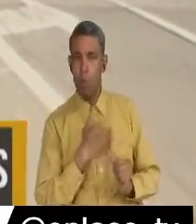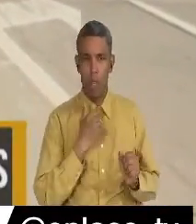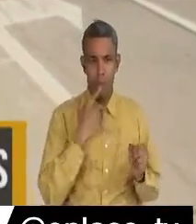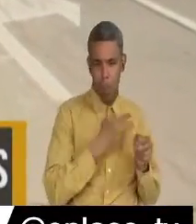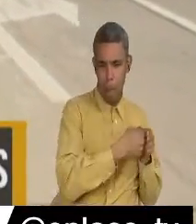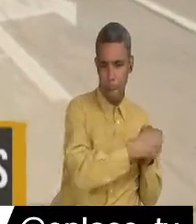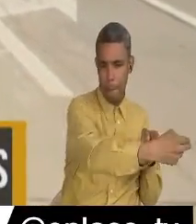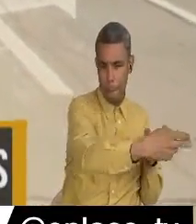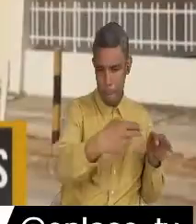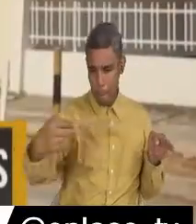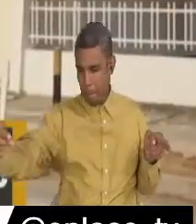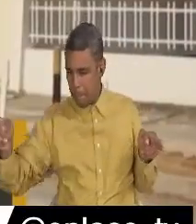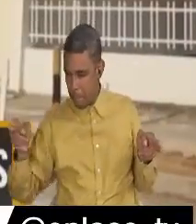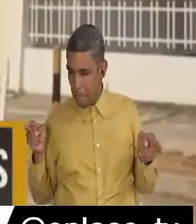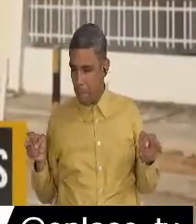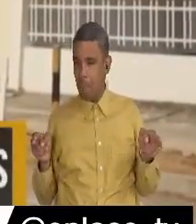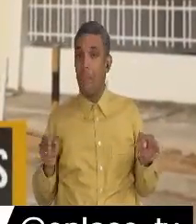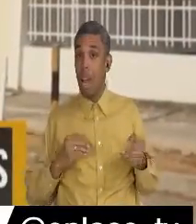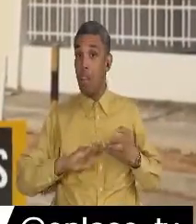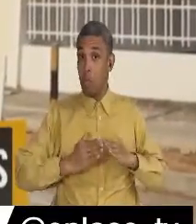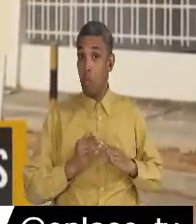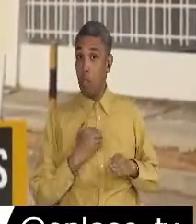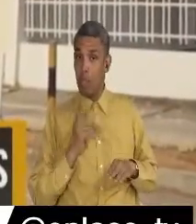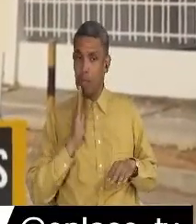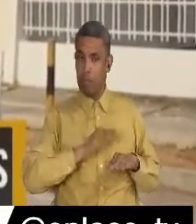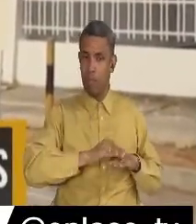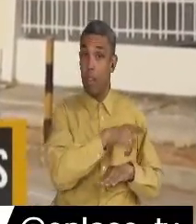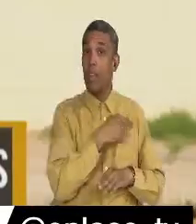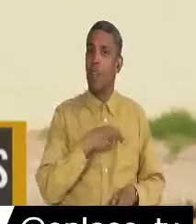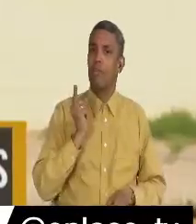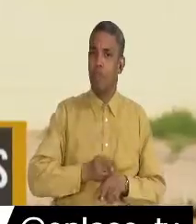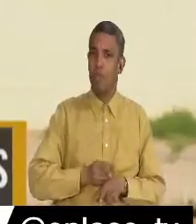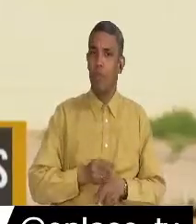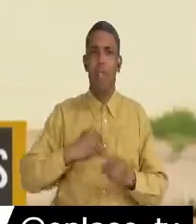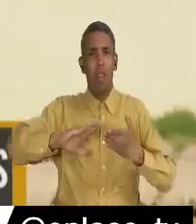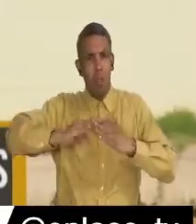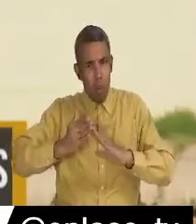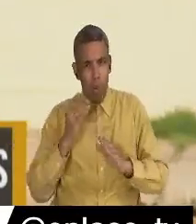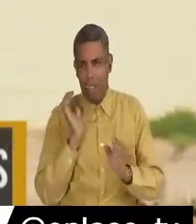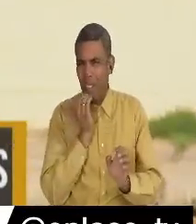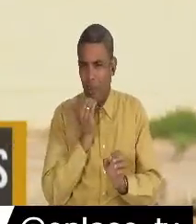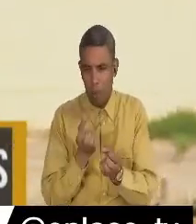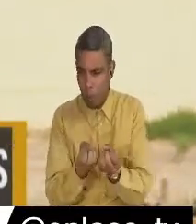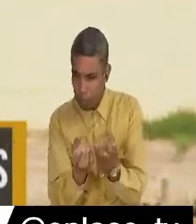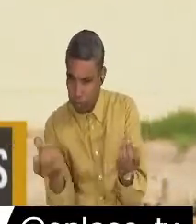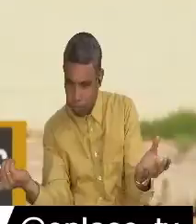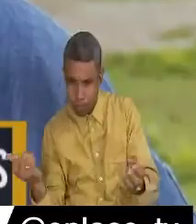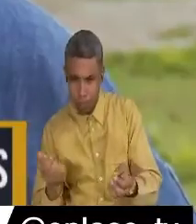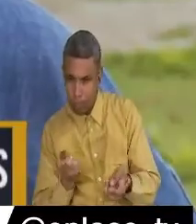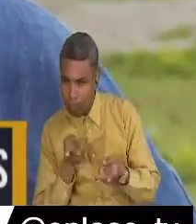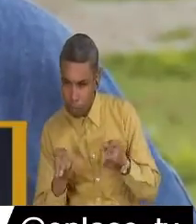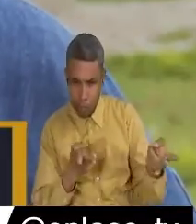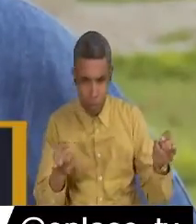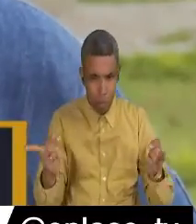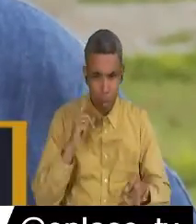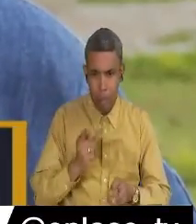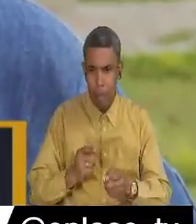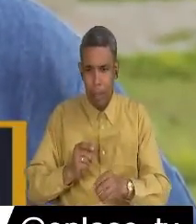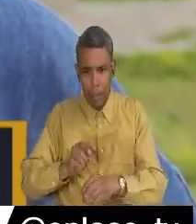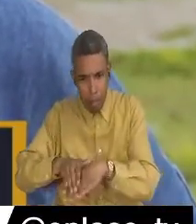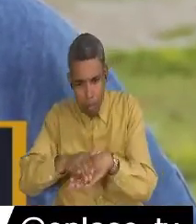de la Secretaría de Medio Ambiente, es importante que la comunidad vele por el cuidado de esos espacios y preserven sus entornos. De nada nos sirve a